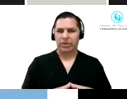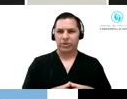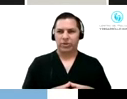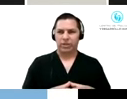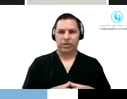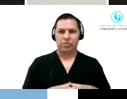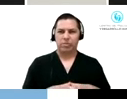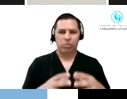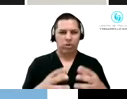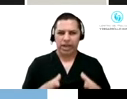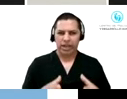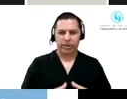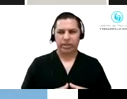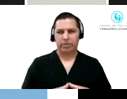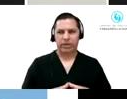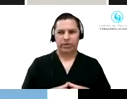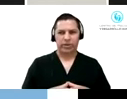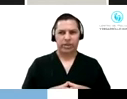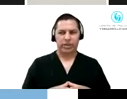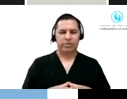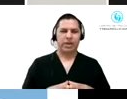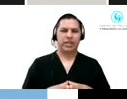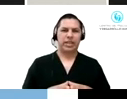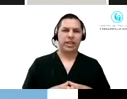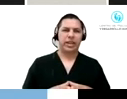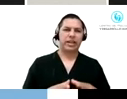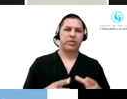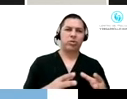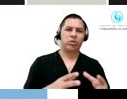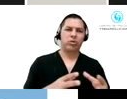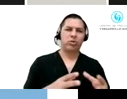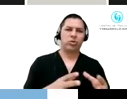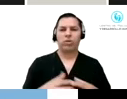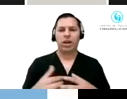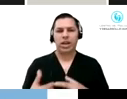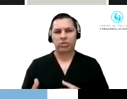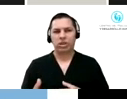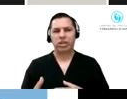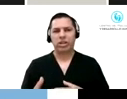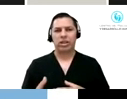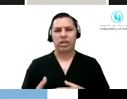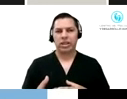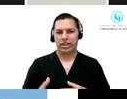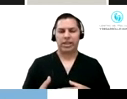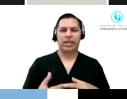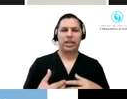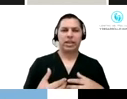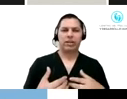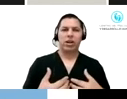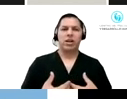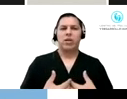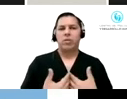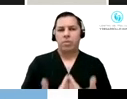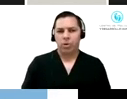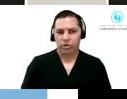las personas por el hecho de ser personas, más allá de su orientación sexual o su identidad de